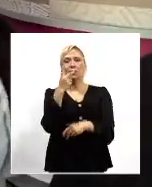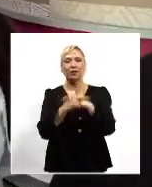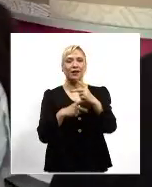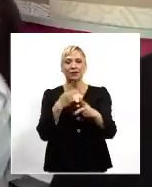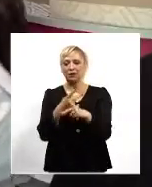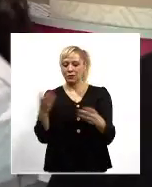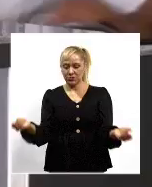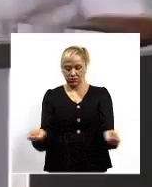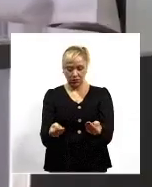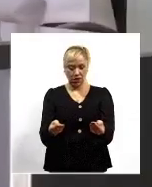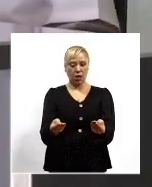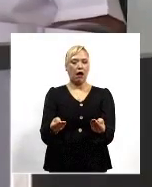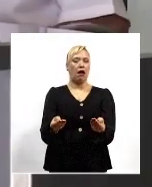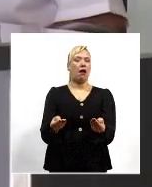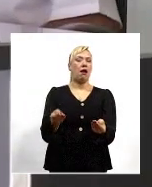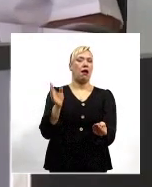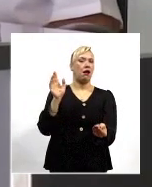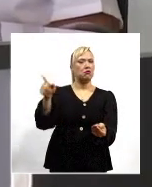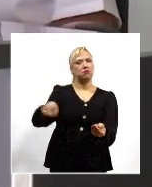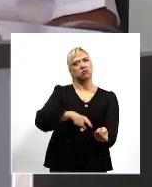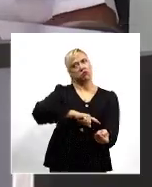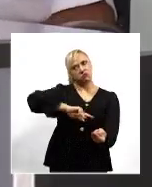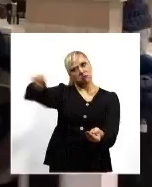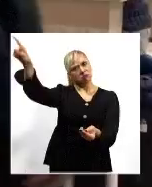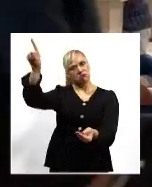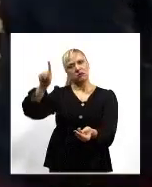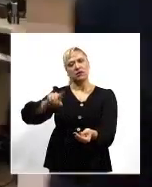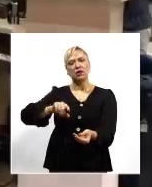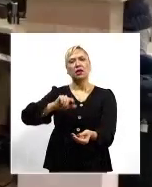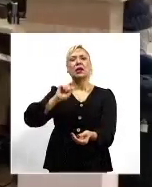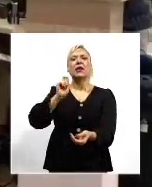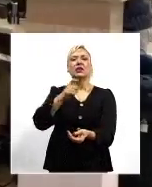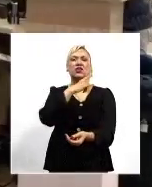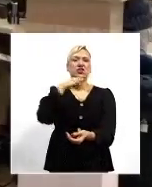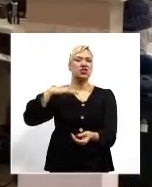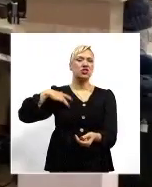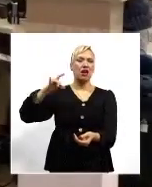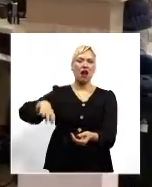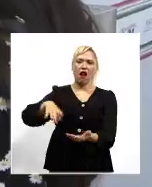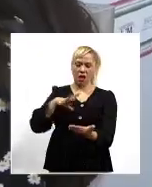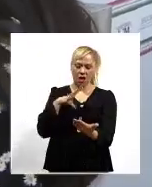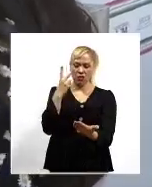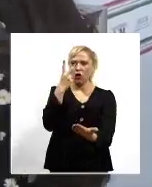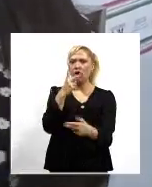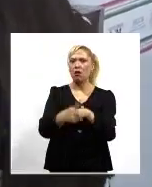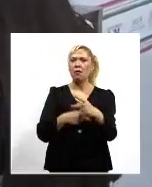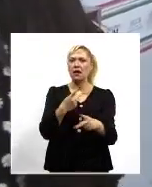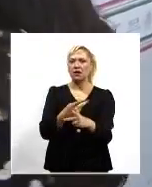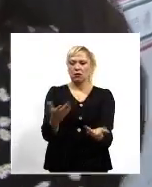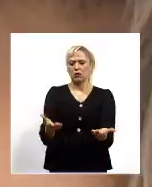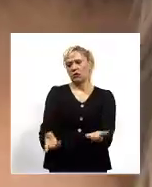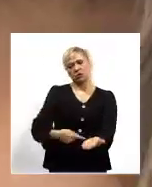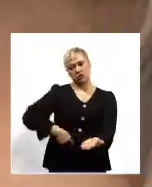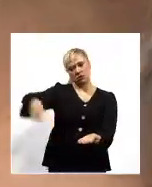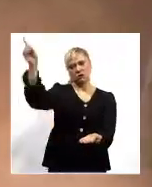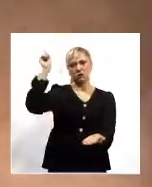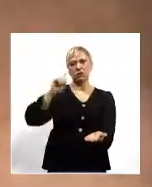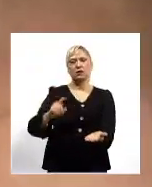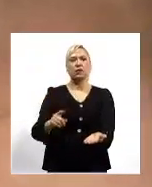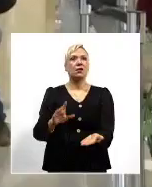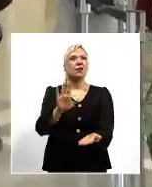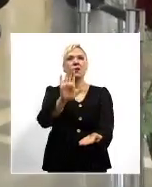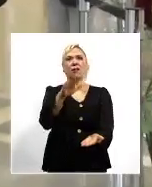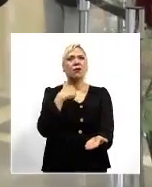las autoridades consideraron que debía regresar a su segunda patria, es decir, Chile, pues el solicitante no demostró que hubiera pedido